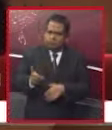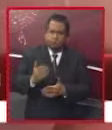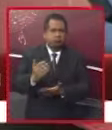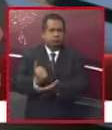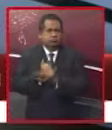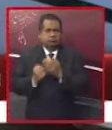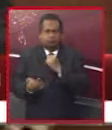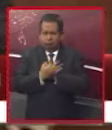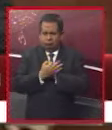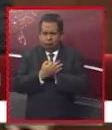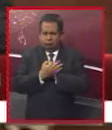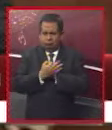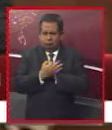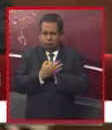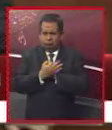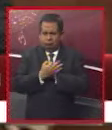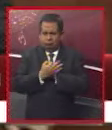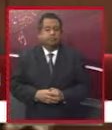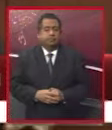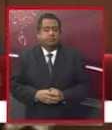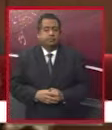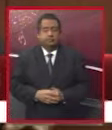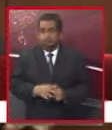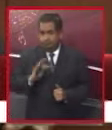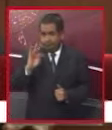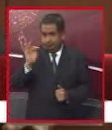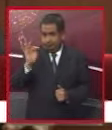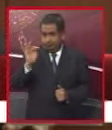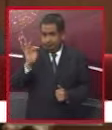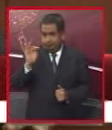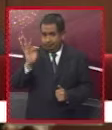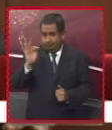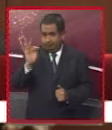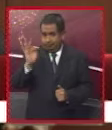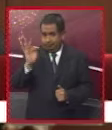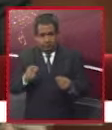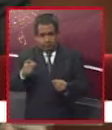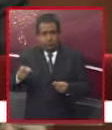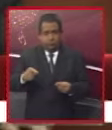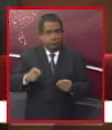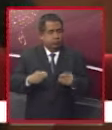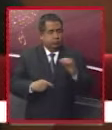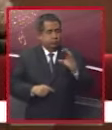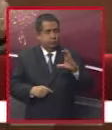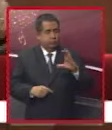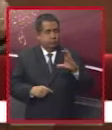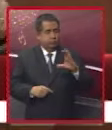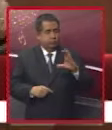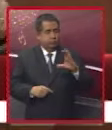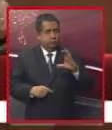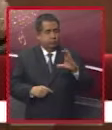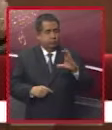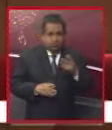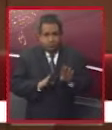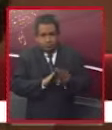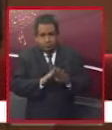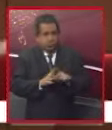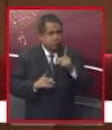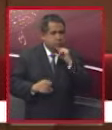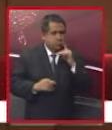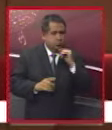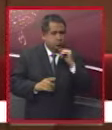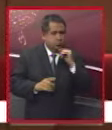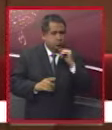los mexicanos le han demandado. Y que si no se logra resolver la presencia de la autoridad civil